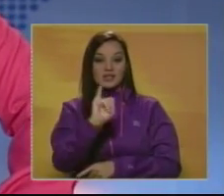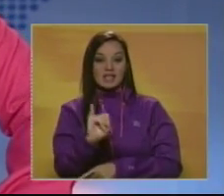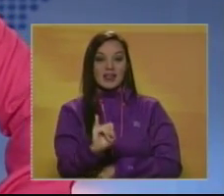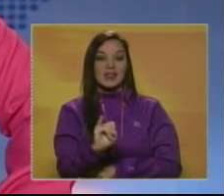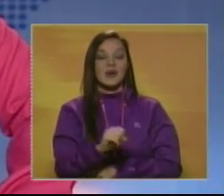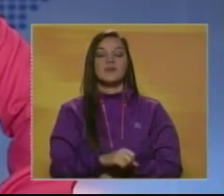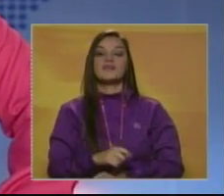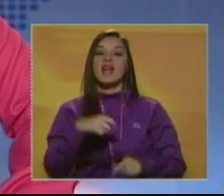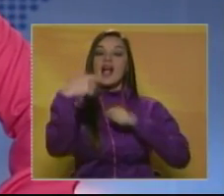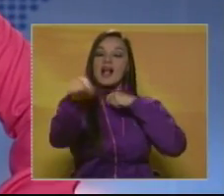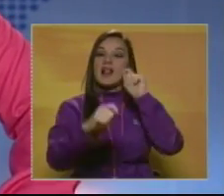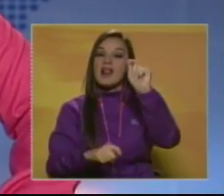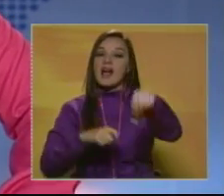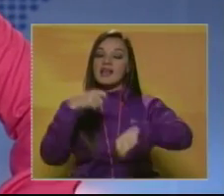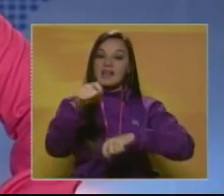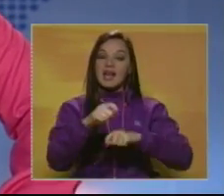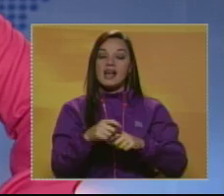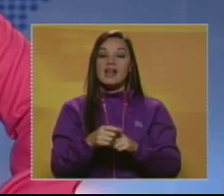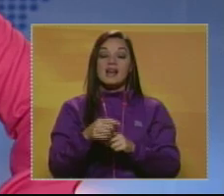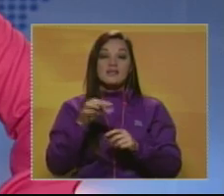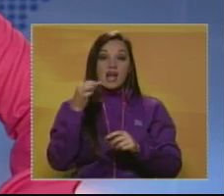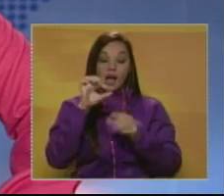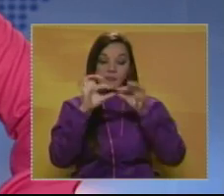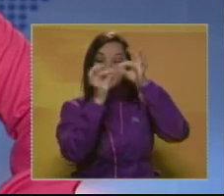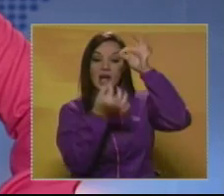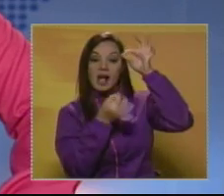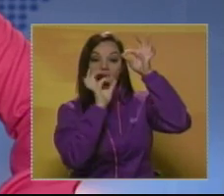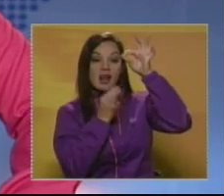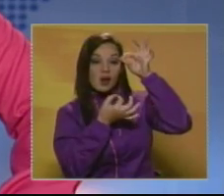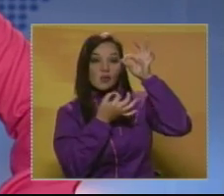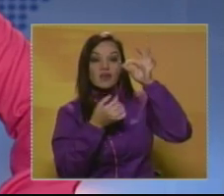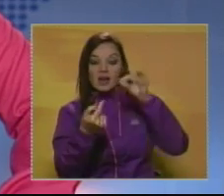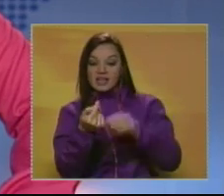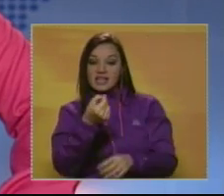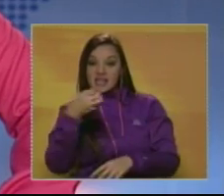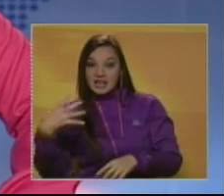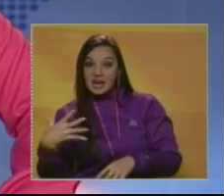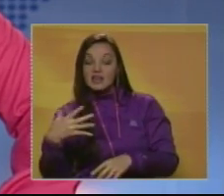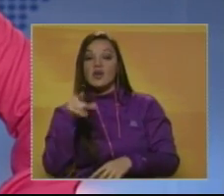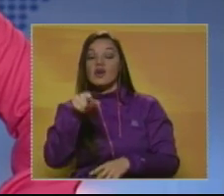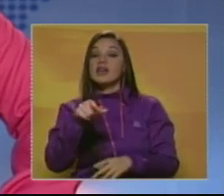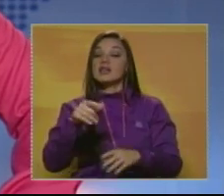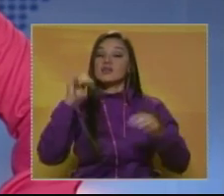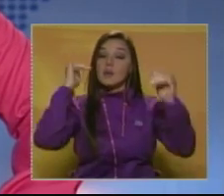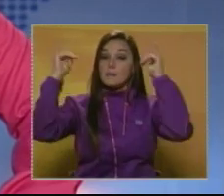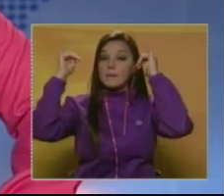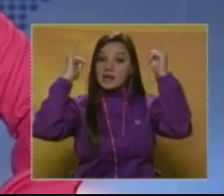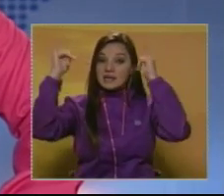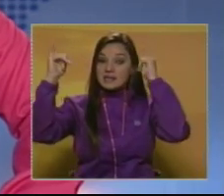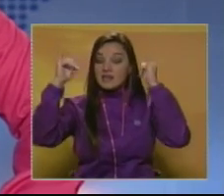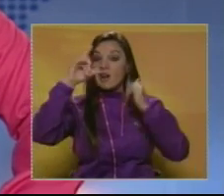Las gaitas, uvas y granos parecen ser las tradiciones favoritas para celebrar el Año Nuevo. Nuestro compañero José Leonardo Nava